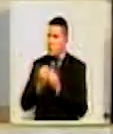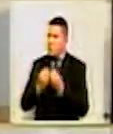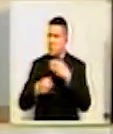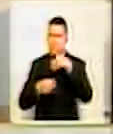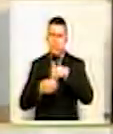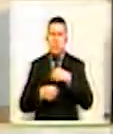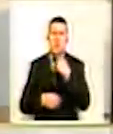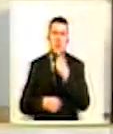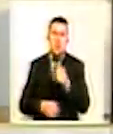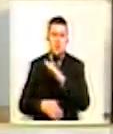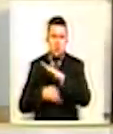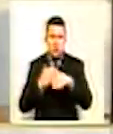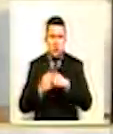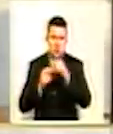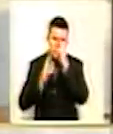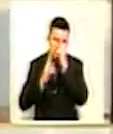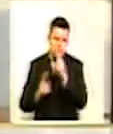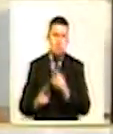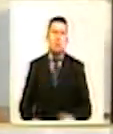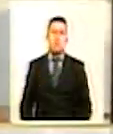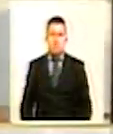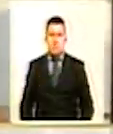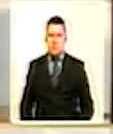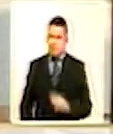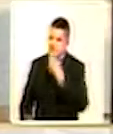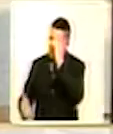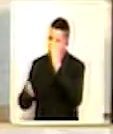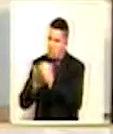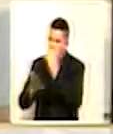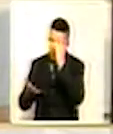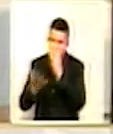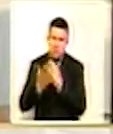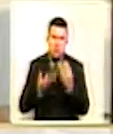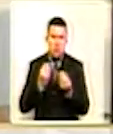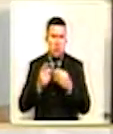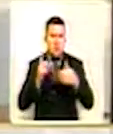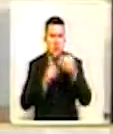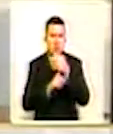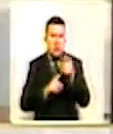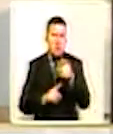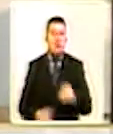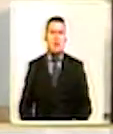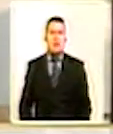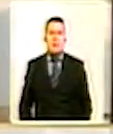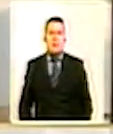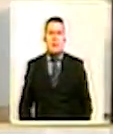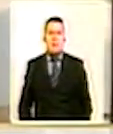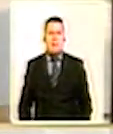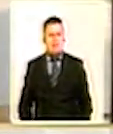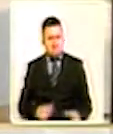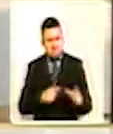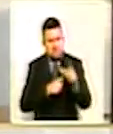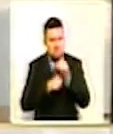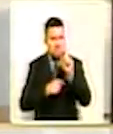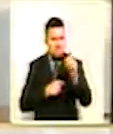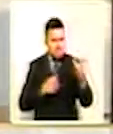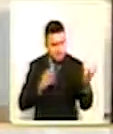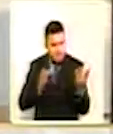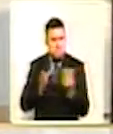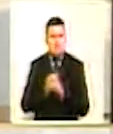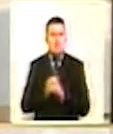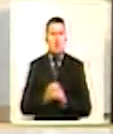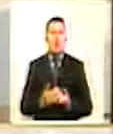constituyentes en esta materia, eso lo digo con todo el respeto de las opiniones que haya en contrario. Una Procuraduría